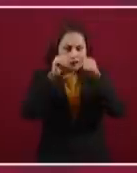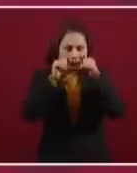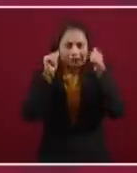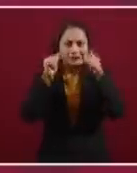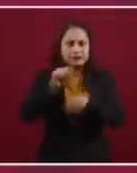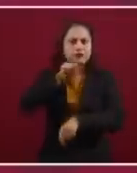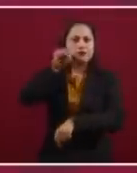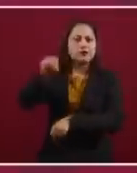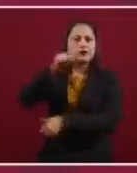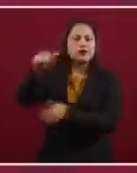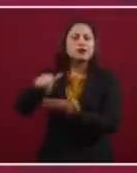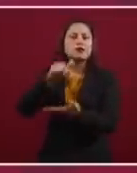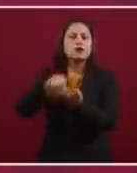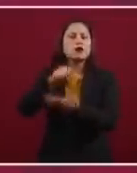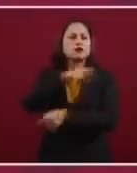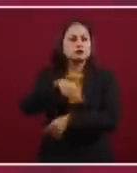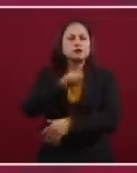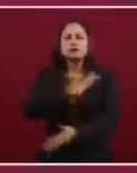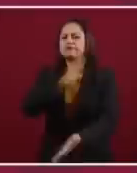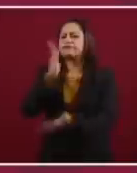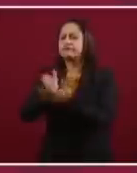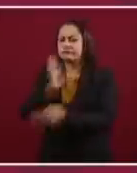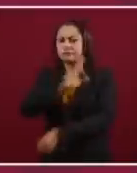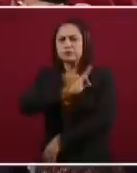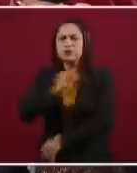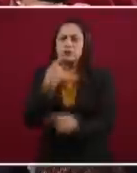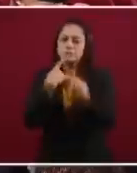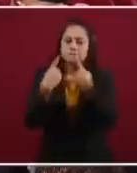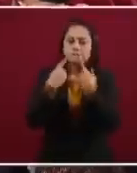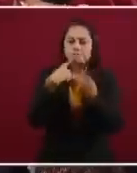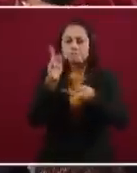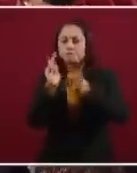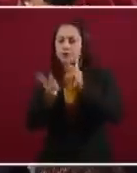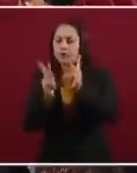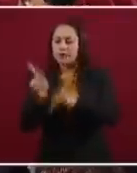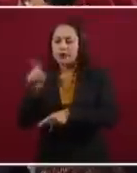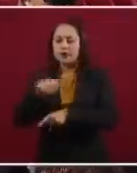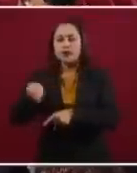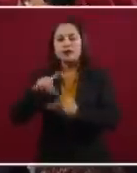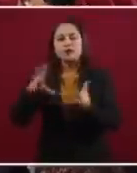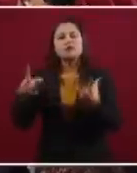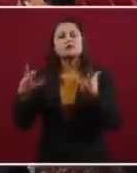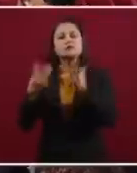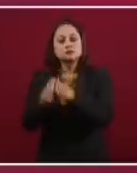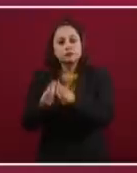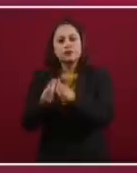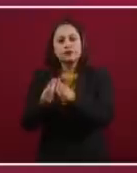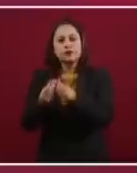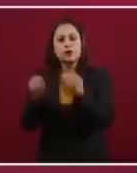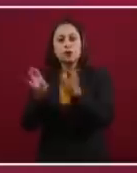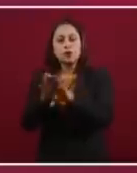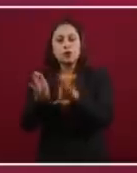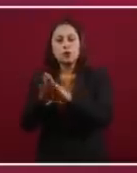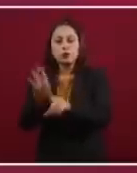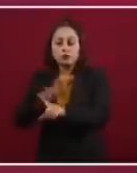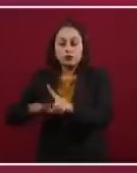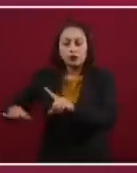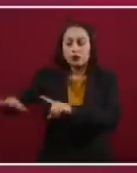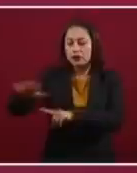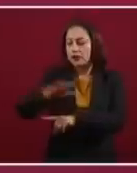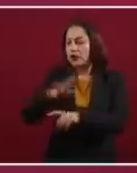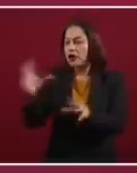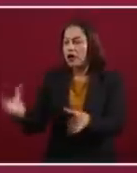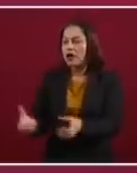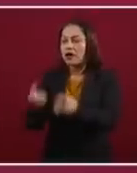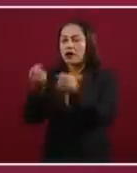se escucha se dialoga y se canalizan el acercamiento territorial de los espacios